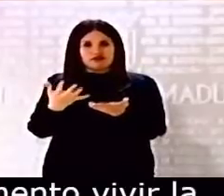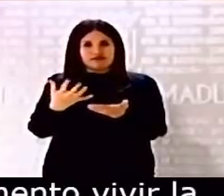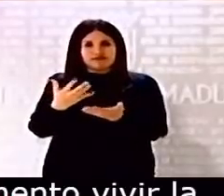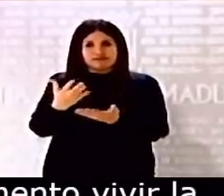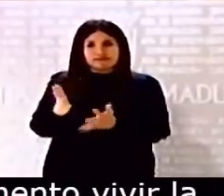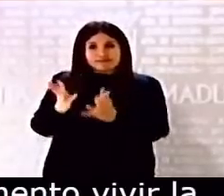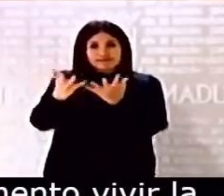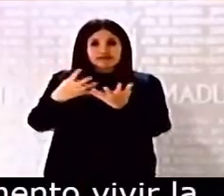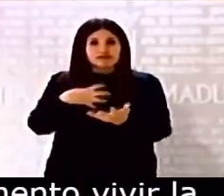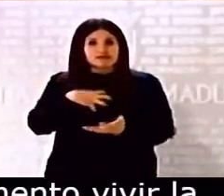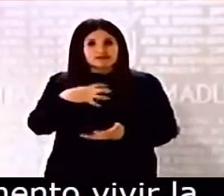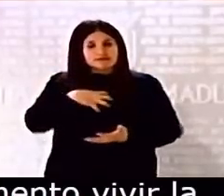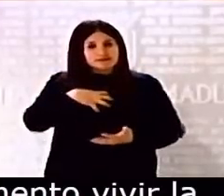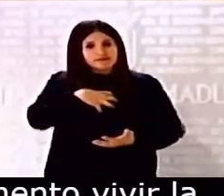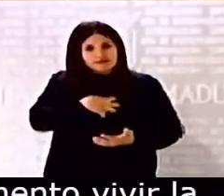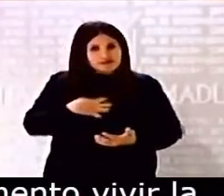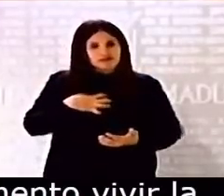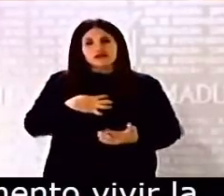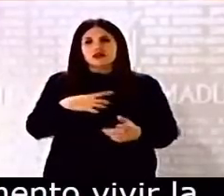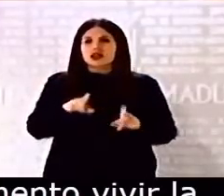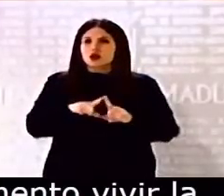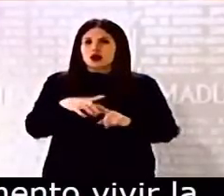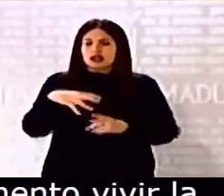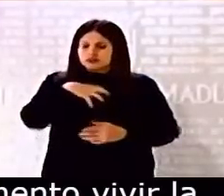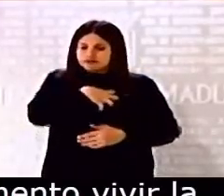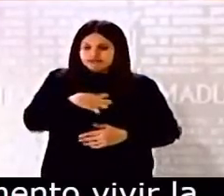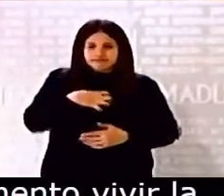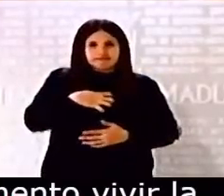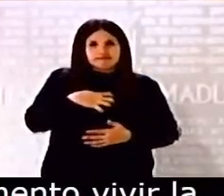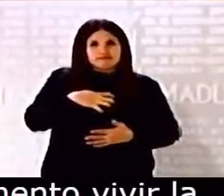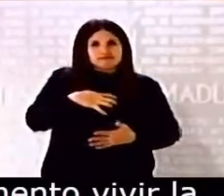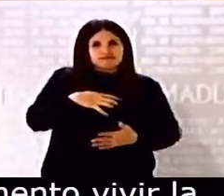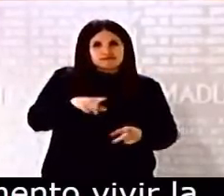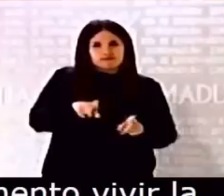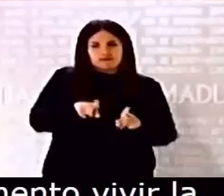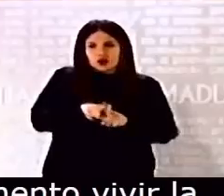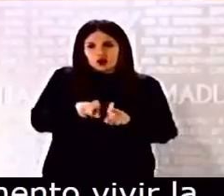transformar esa impotencia en un cambio